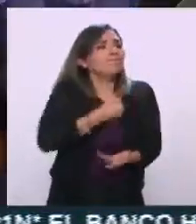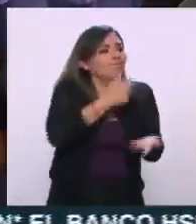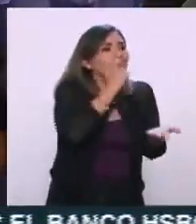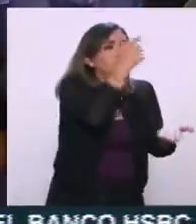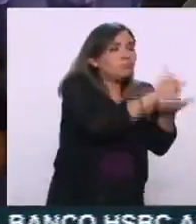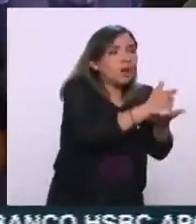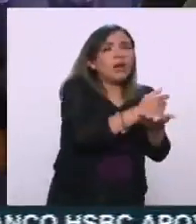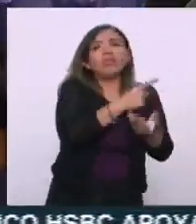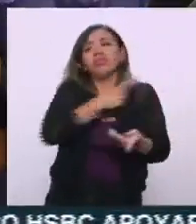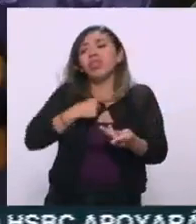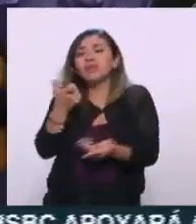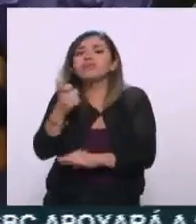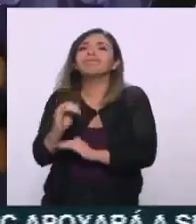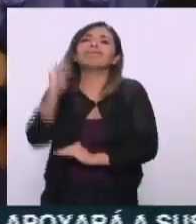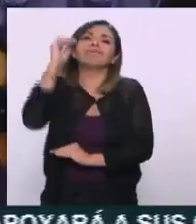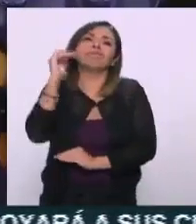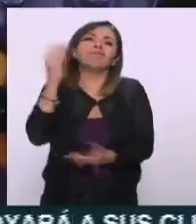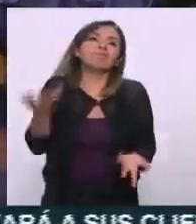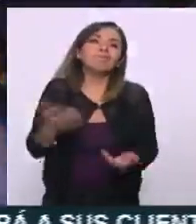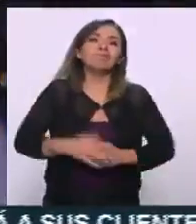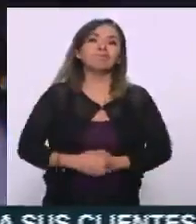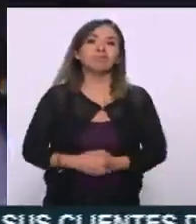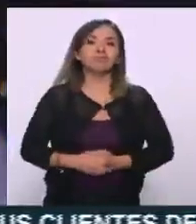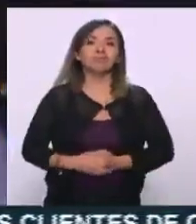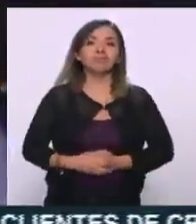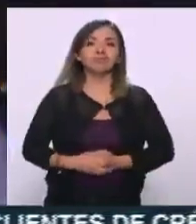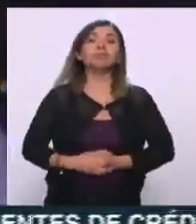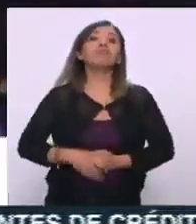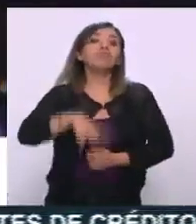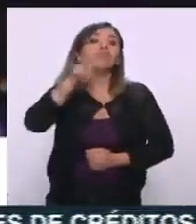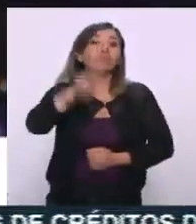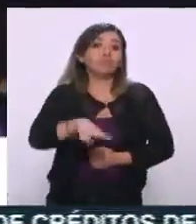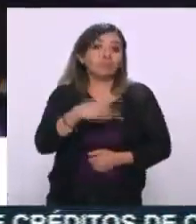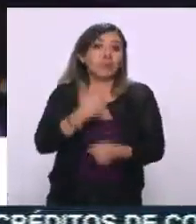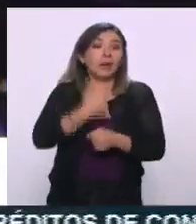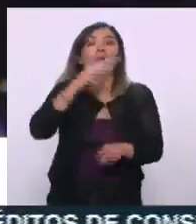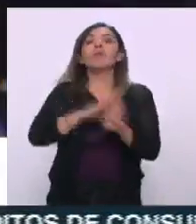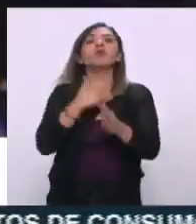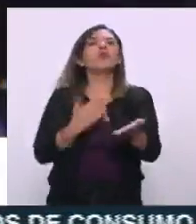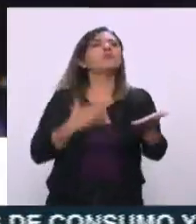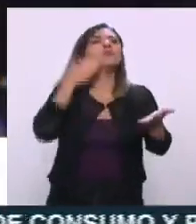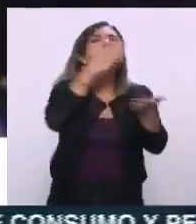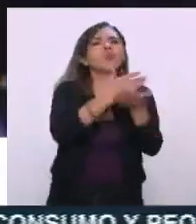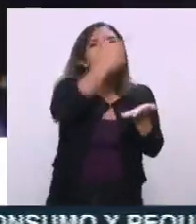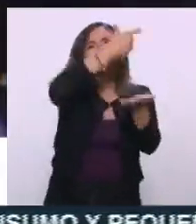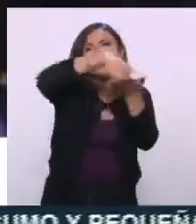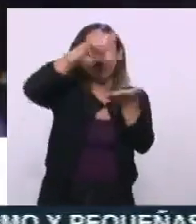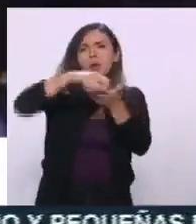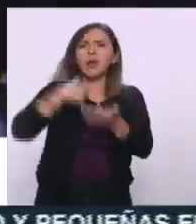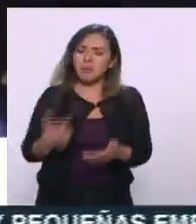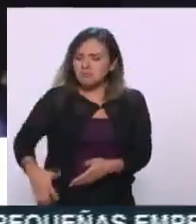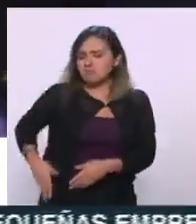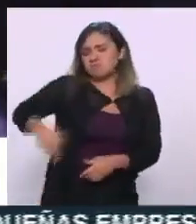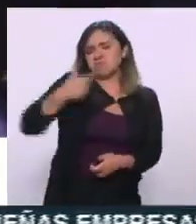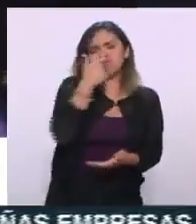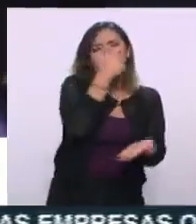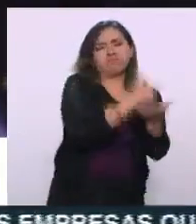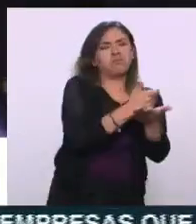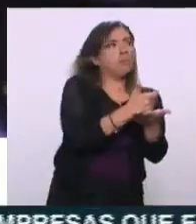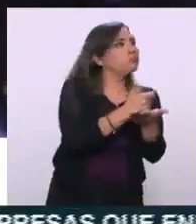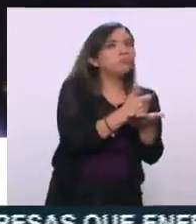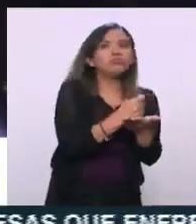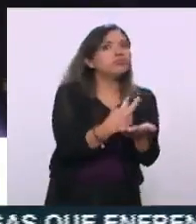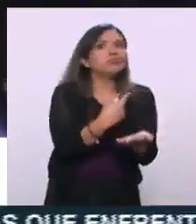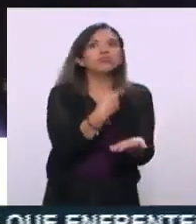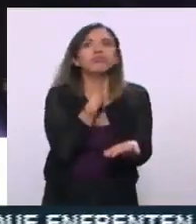por lo que tienen que elevar su precio al público. Me afecta desde el hecho de que llego a la central con cierto capital y entonces ya no me